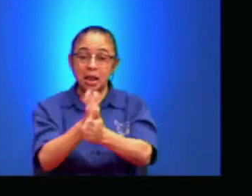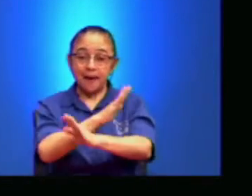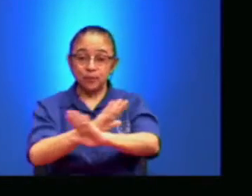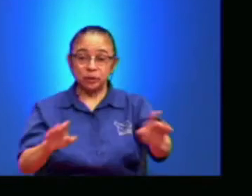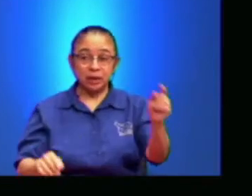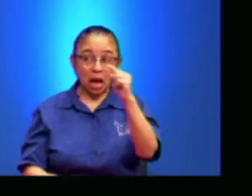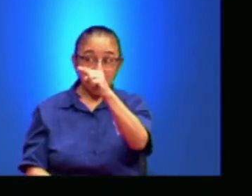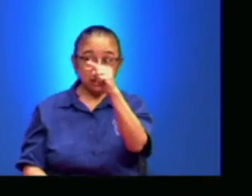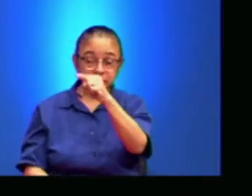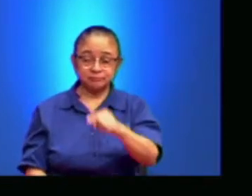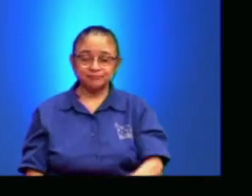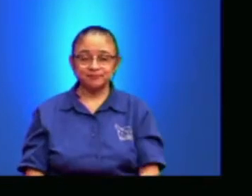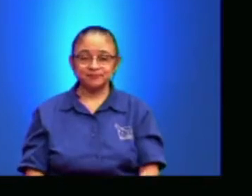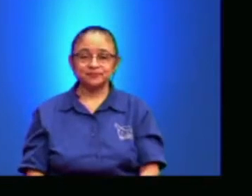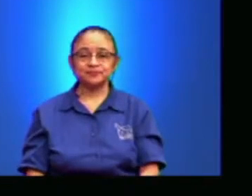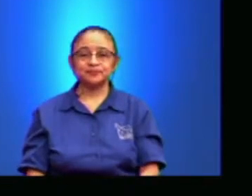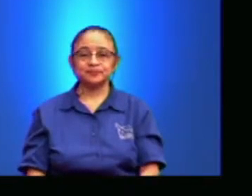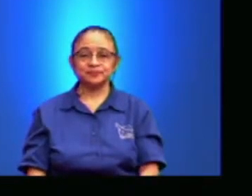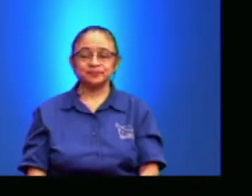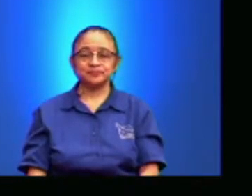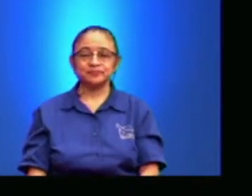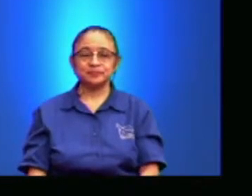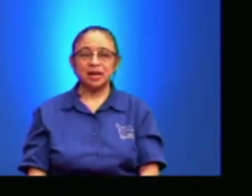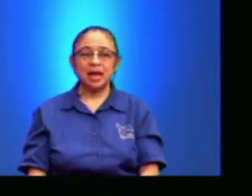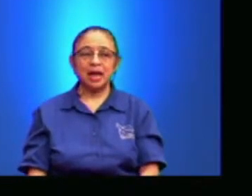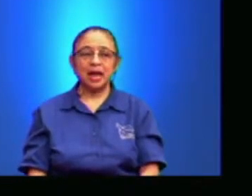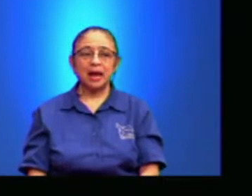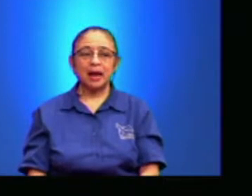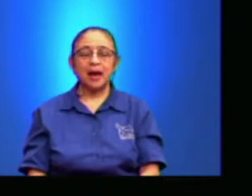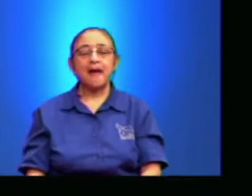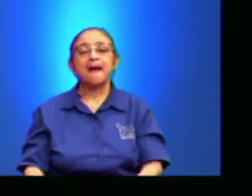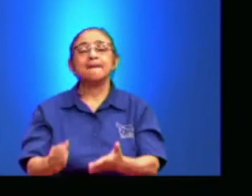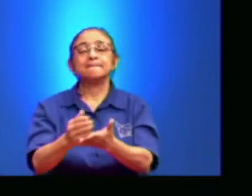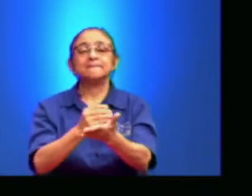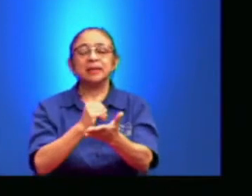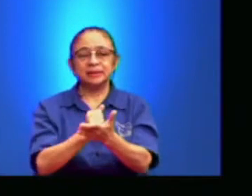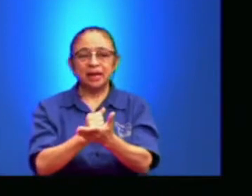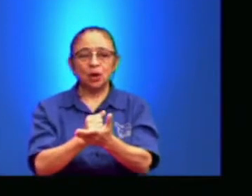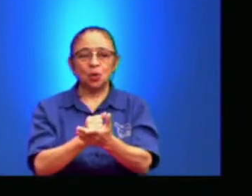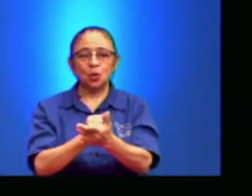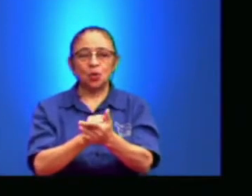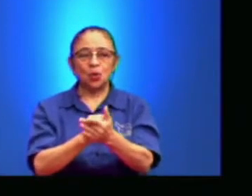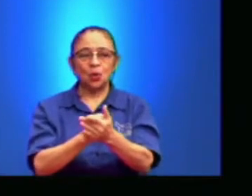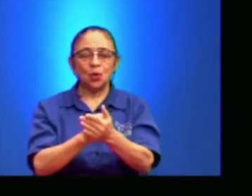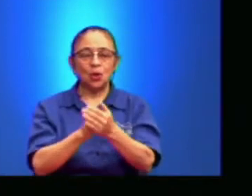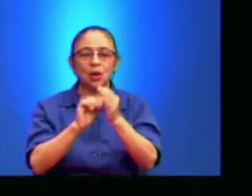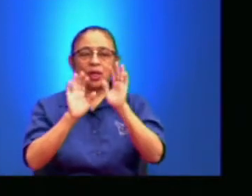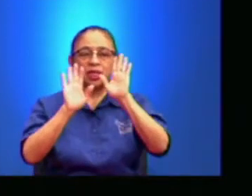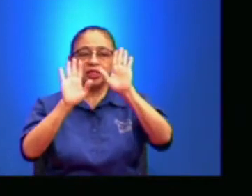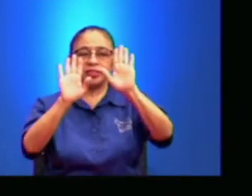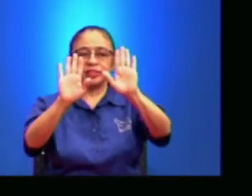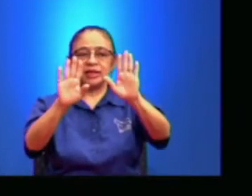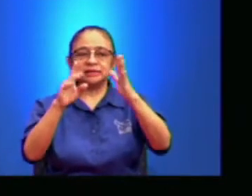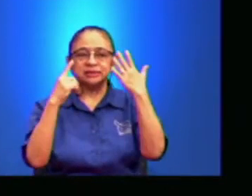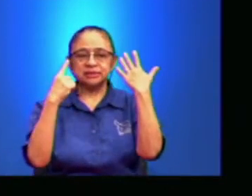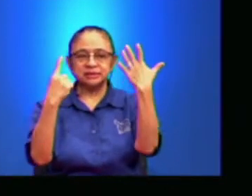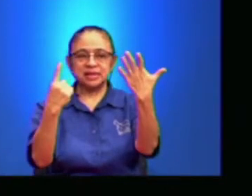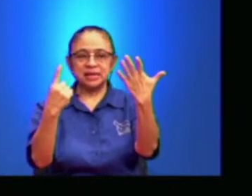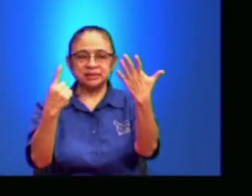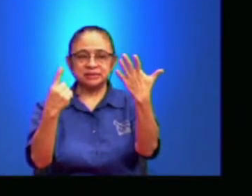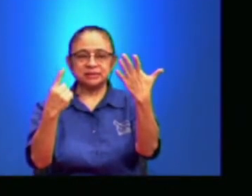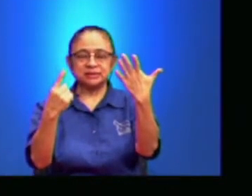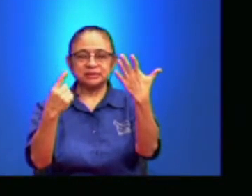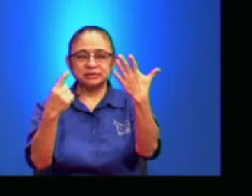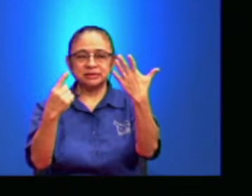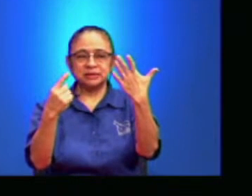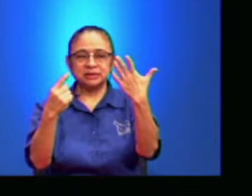en mateo 16 21 26 es el contexto es el mismo la línea en la